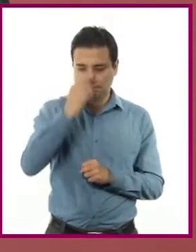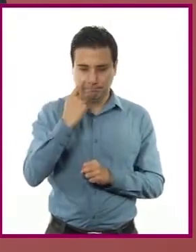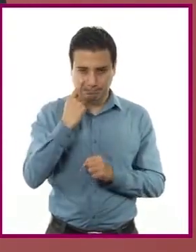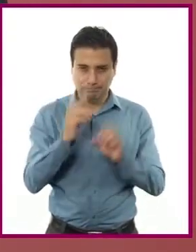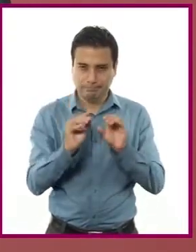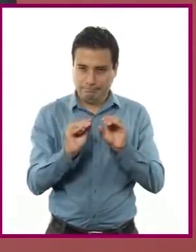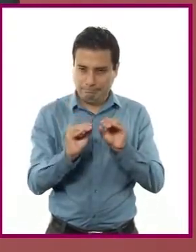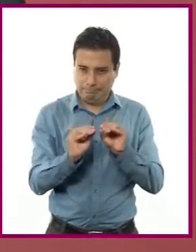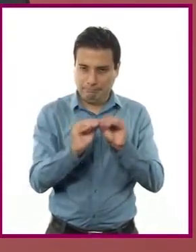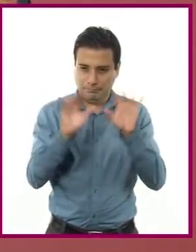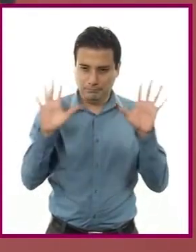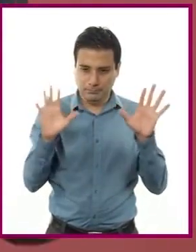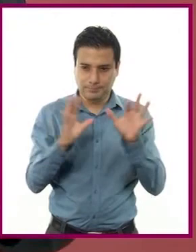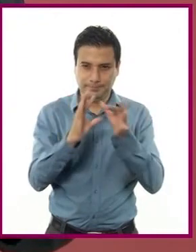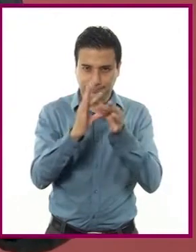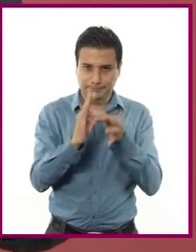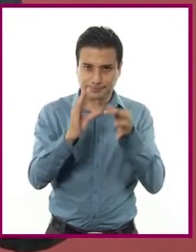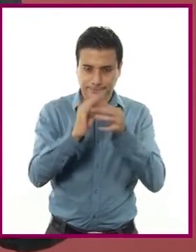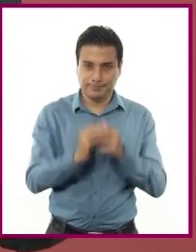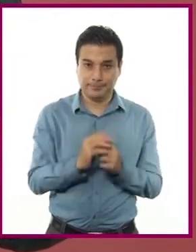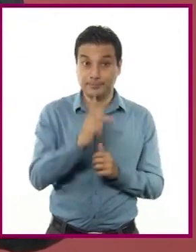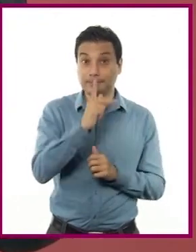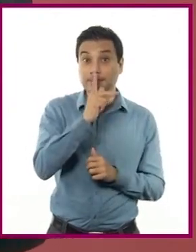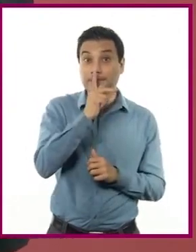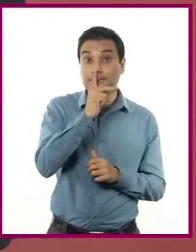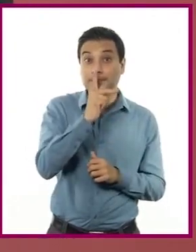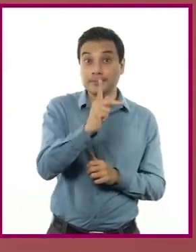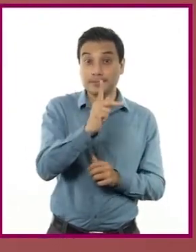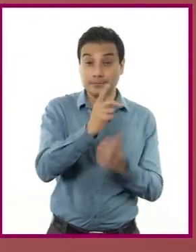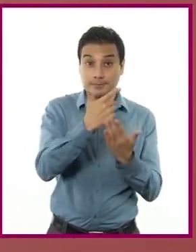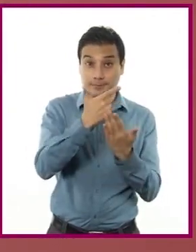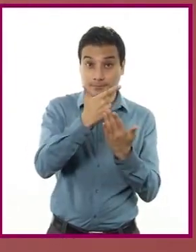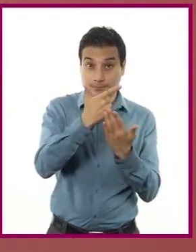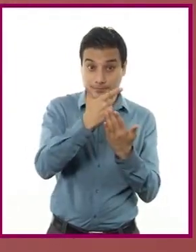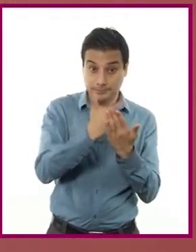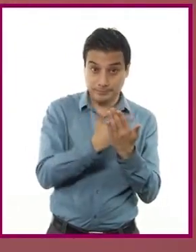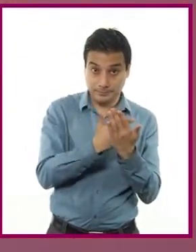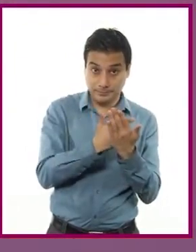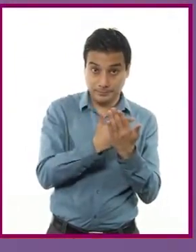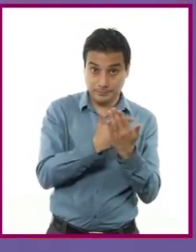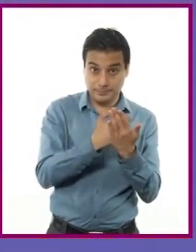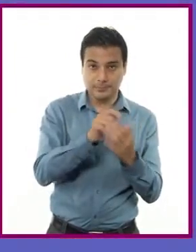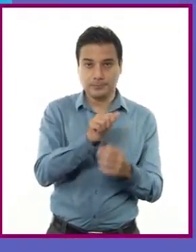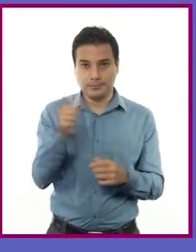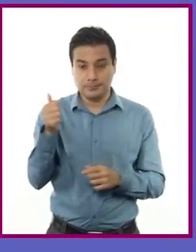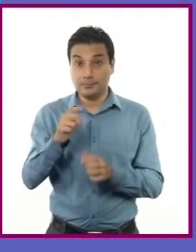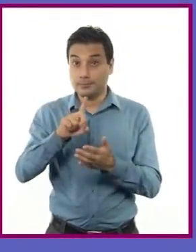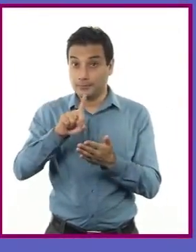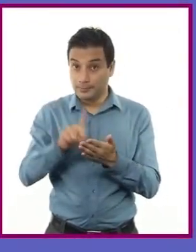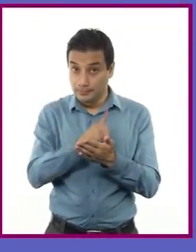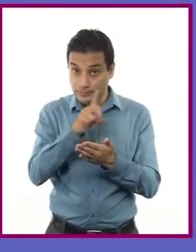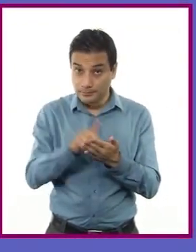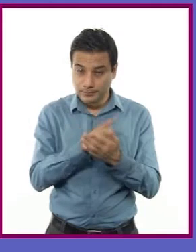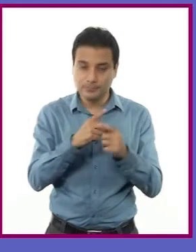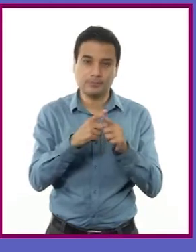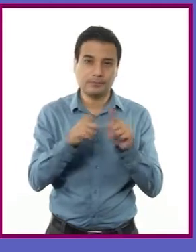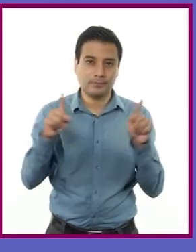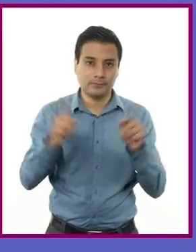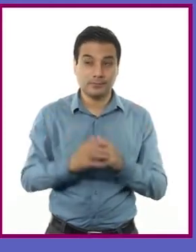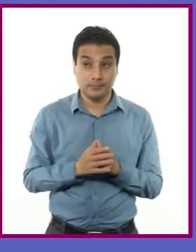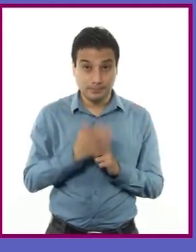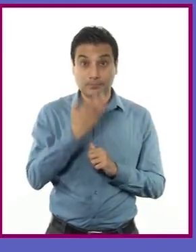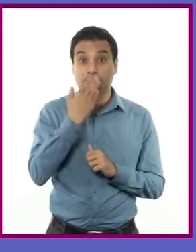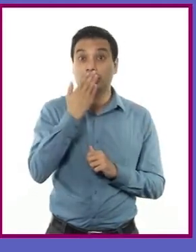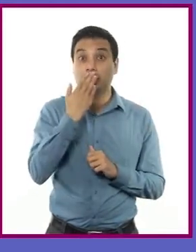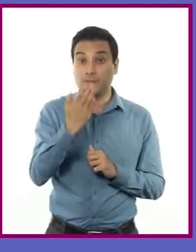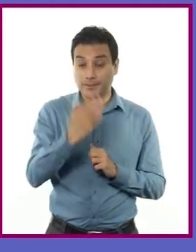principales diferencias entre un glosario y su primo cercano, el diccionario. Muy buena